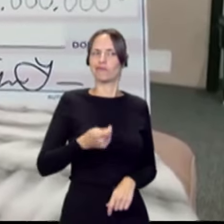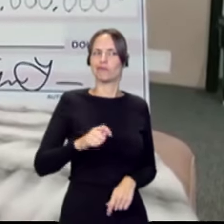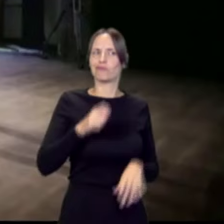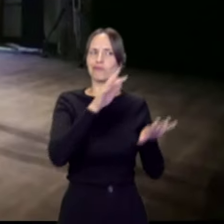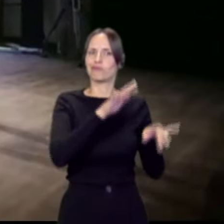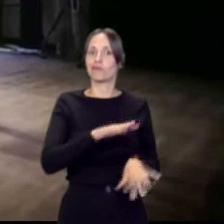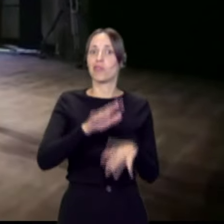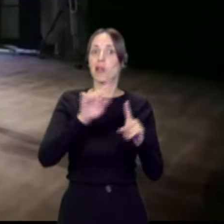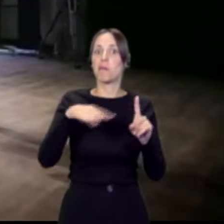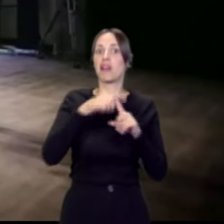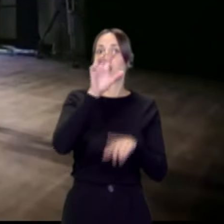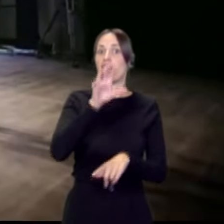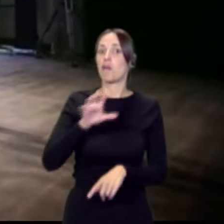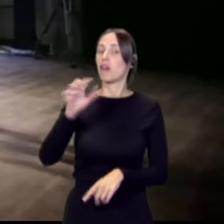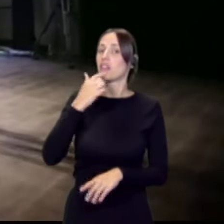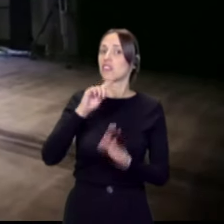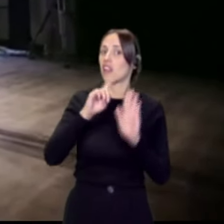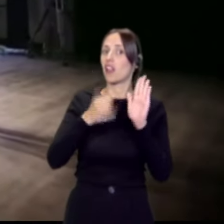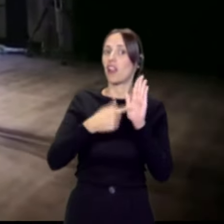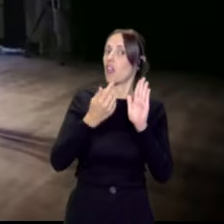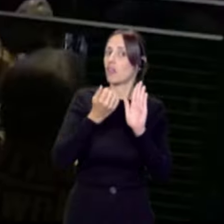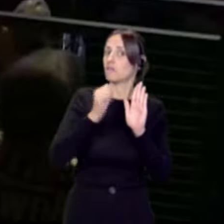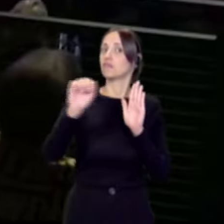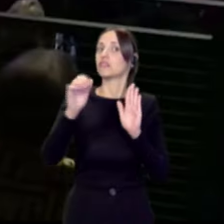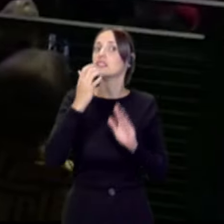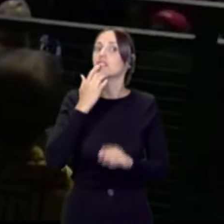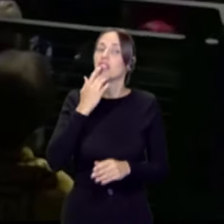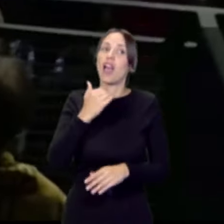cualquier recompensa económica por votar.